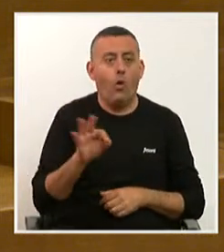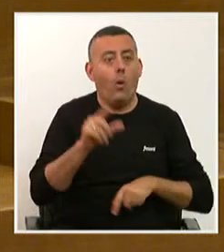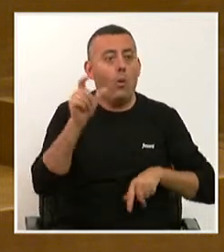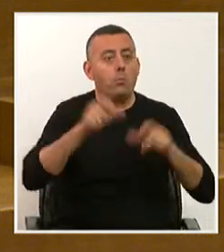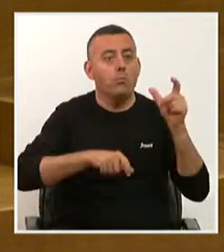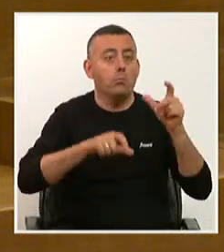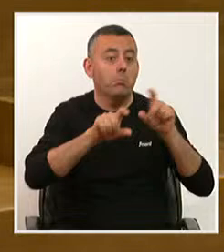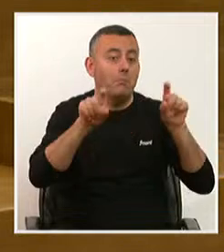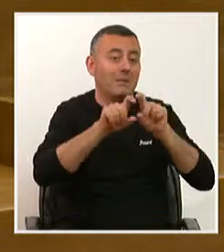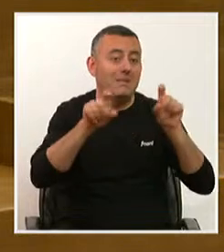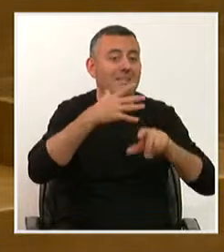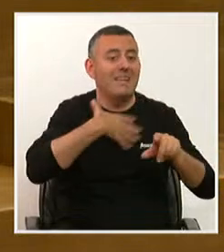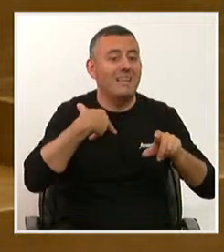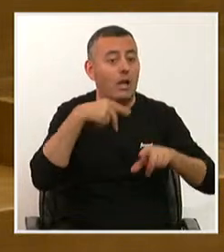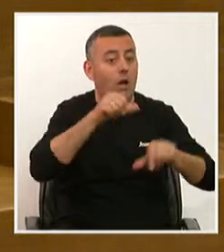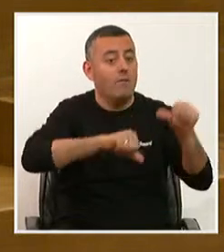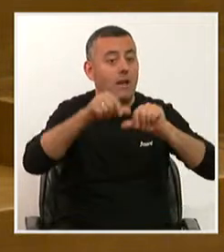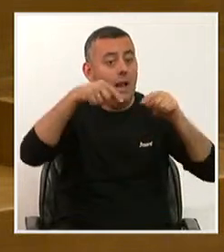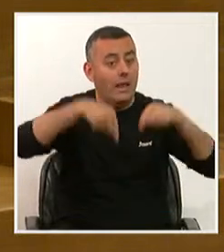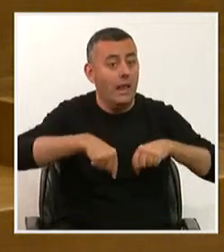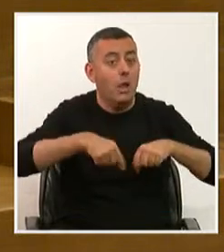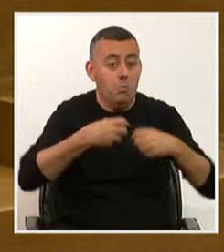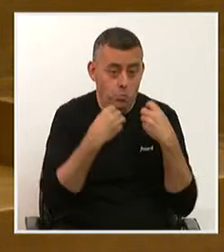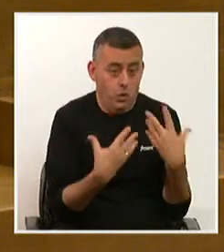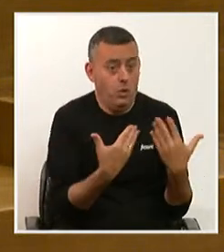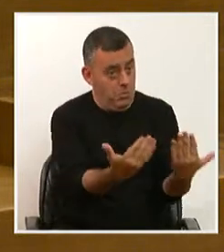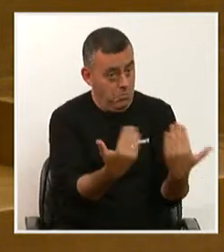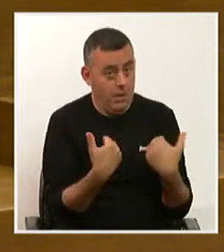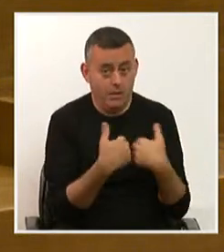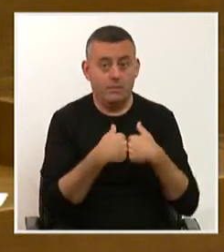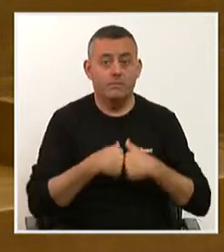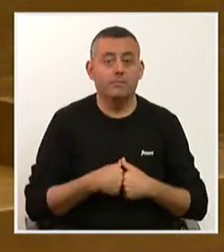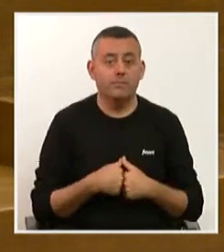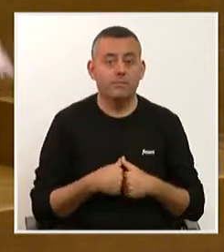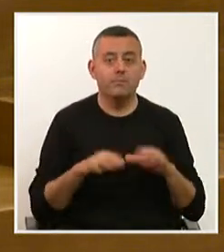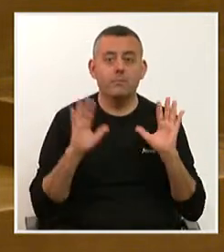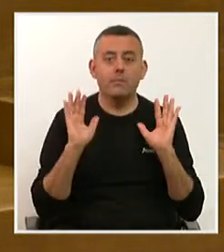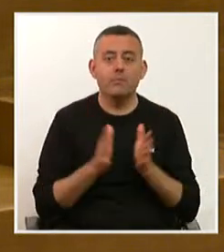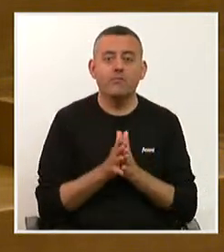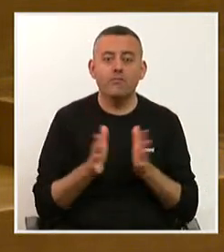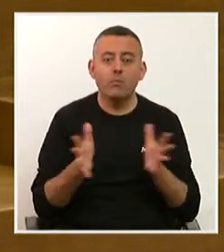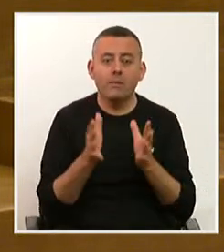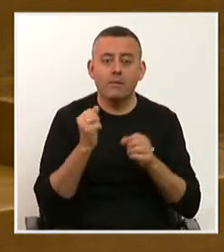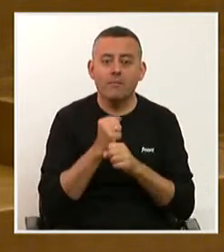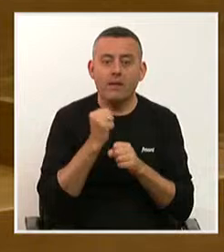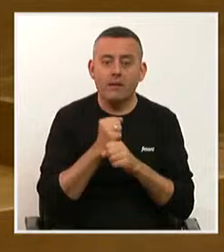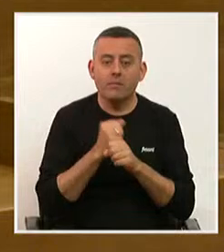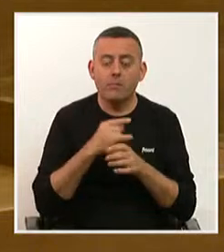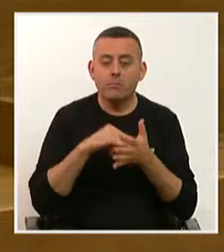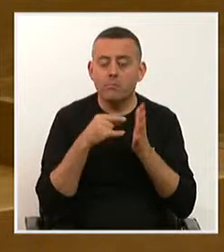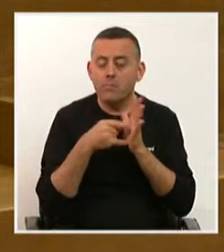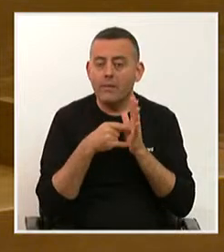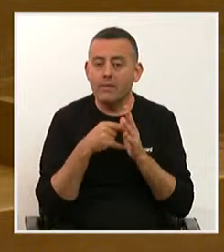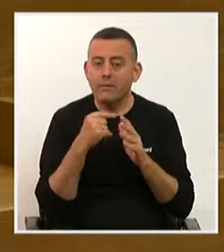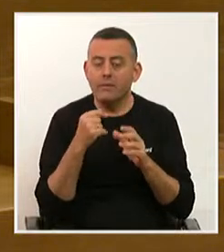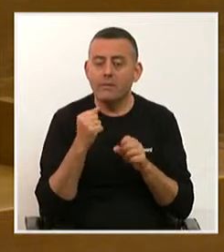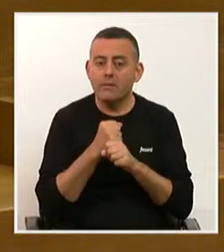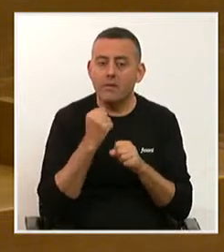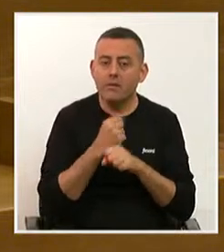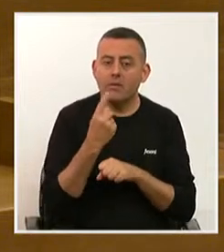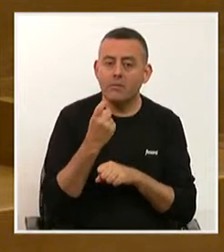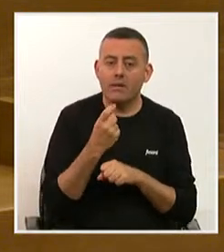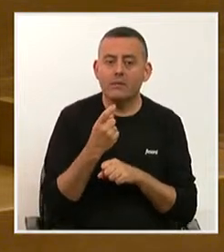empreses pero rec señorón que que neces un plan para facilitar y prover el retorno a